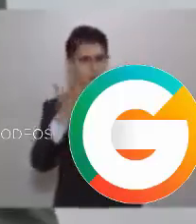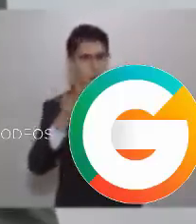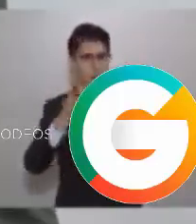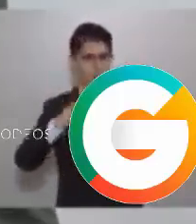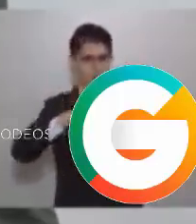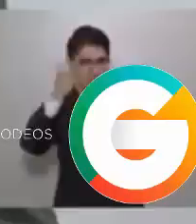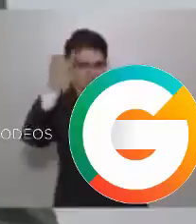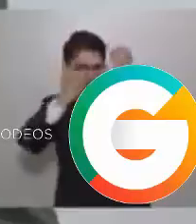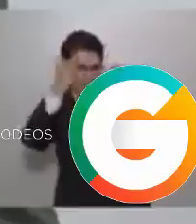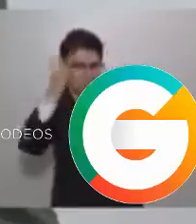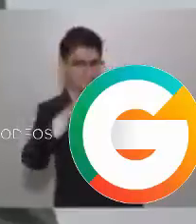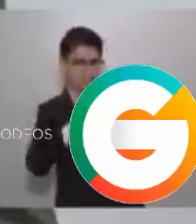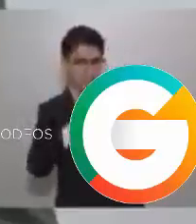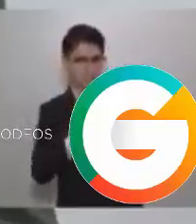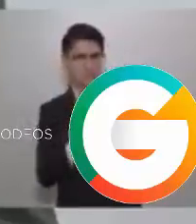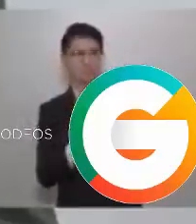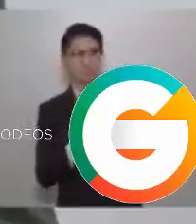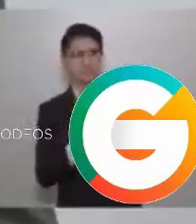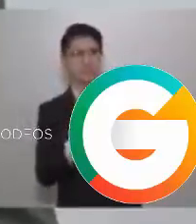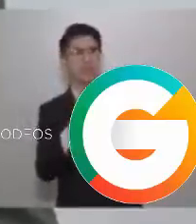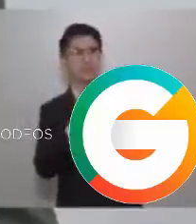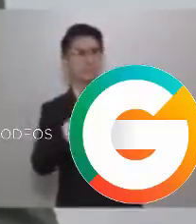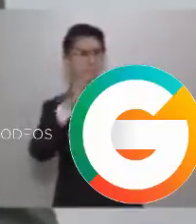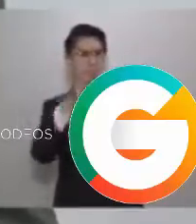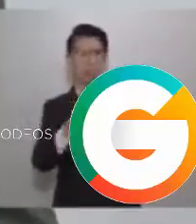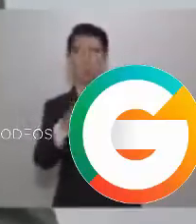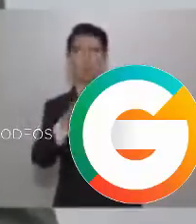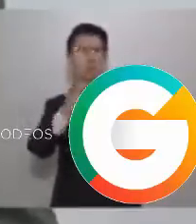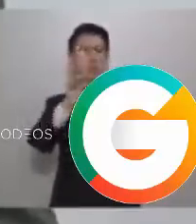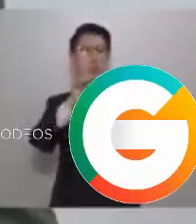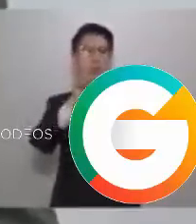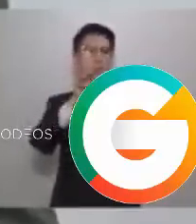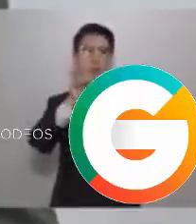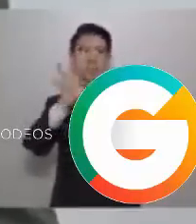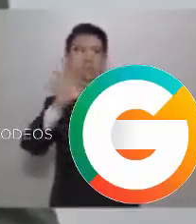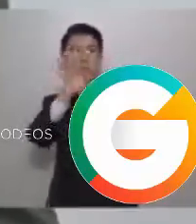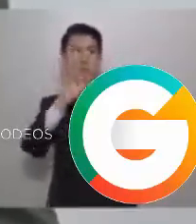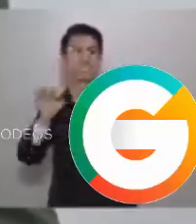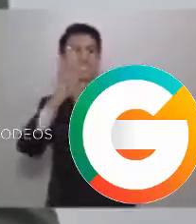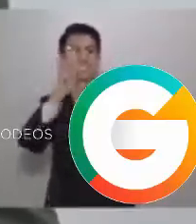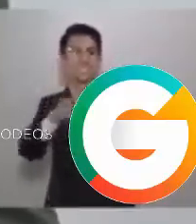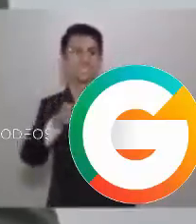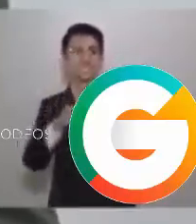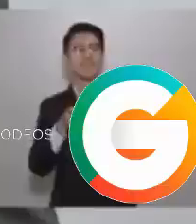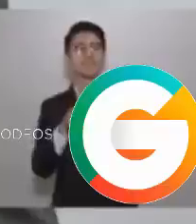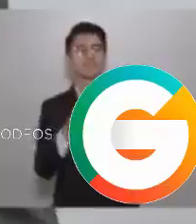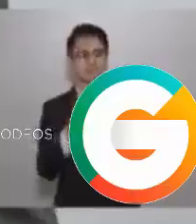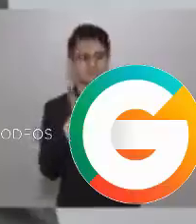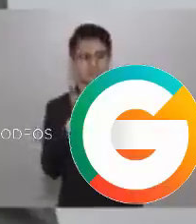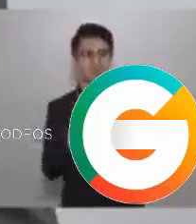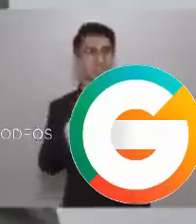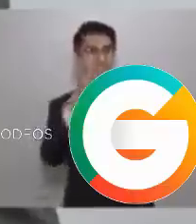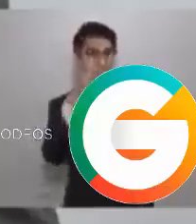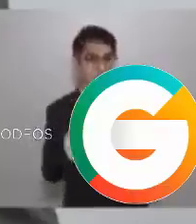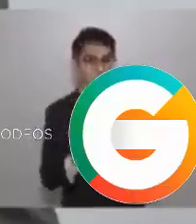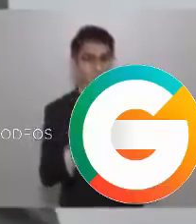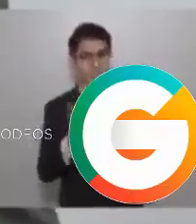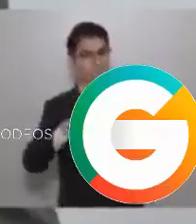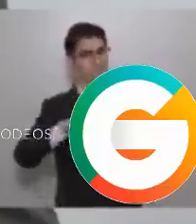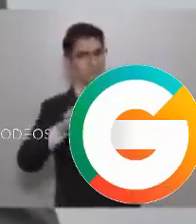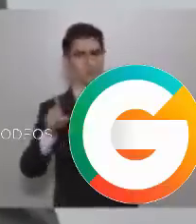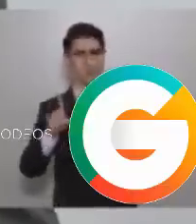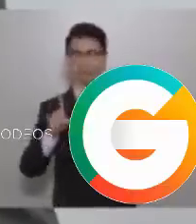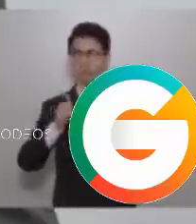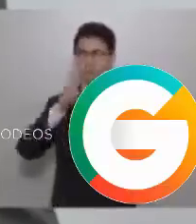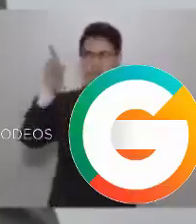desechar la hipótesis. No hemos encontrado ningún elemento que permita vincular el hecho con el decomiso. Sobre cómo va el estado, la seguridad en el